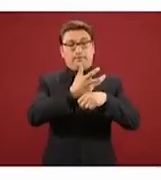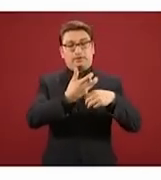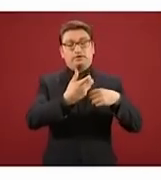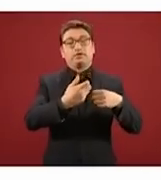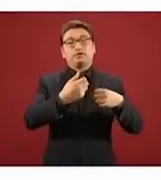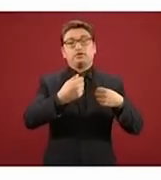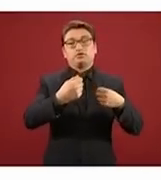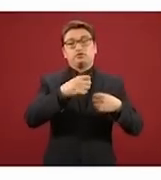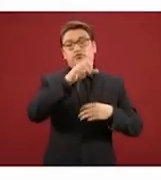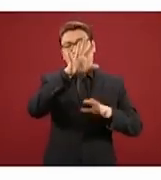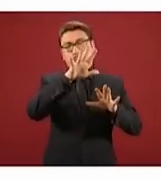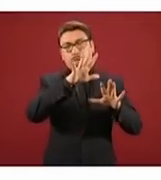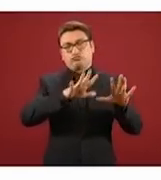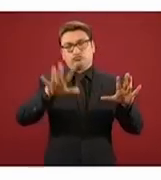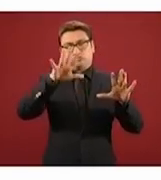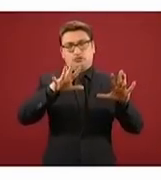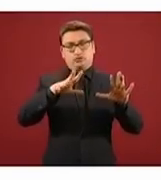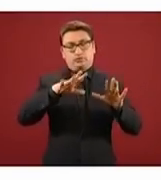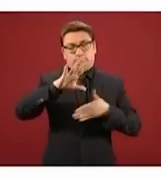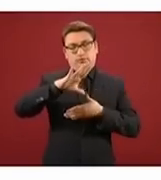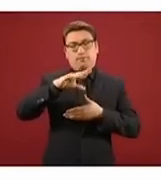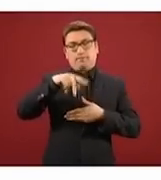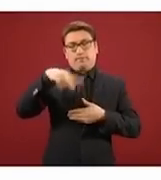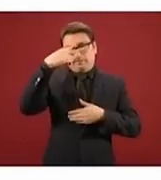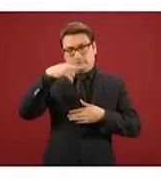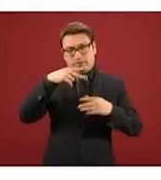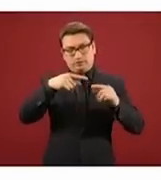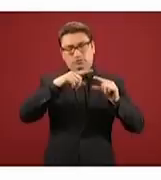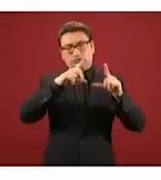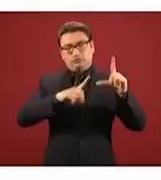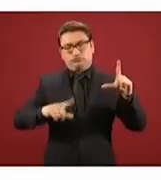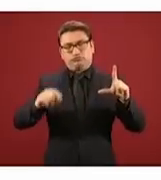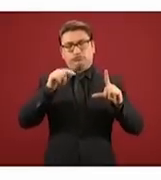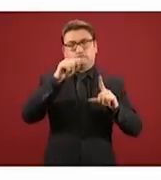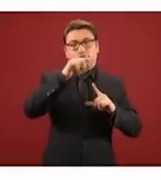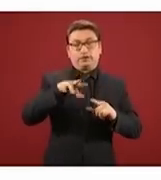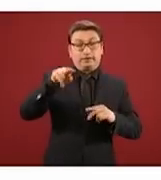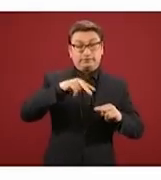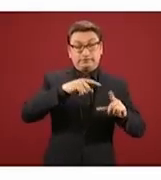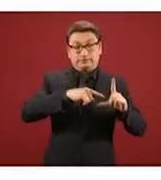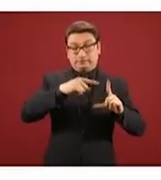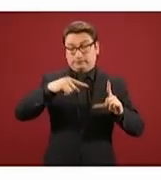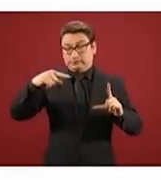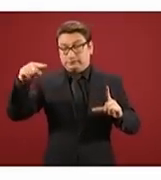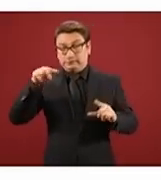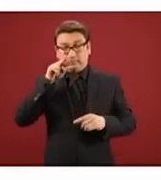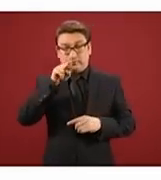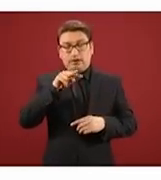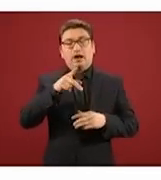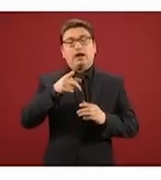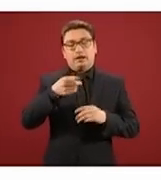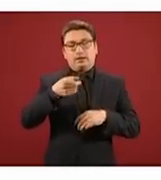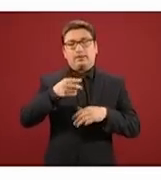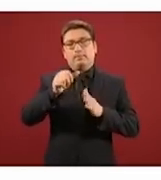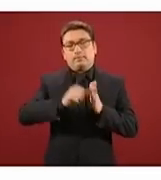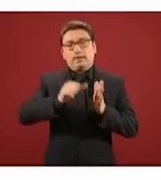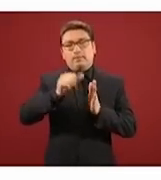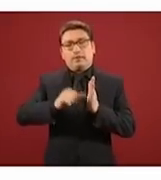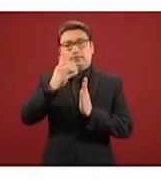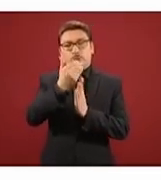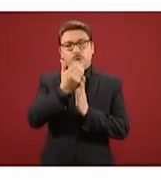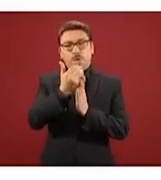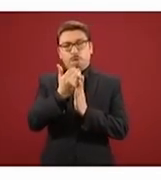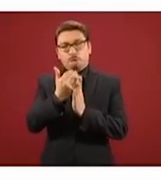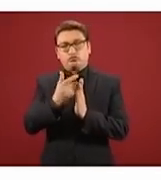méxico ese fue el punto de partida y como ustedes pueden apreciar en esta gráfica cada mes se fue reduciendo primero